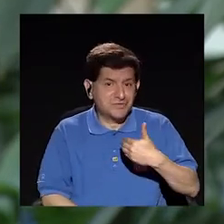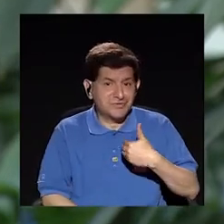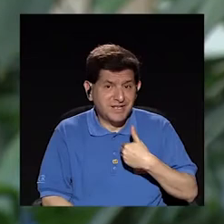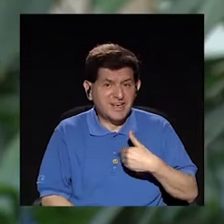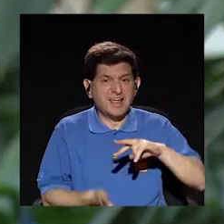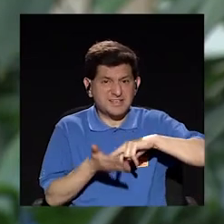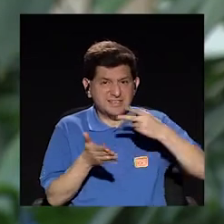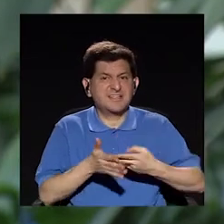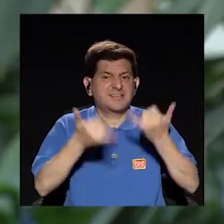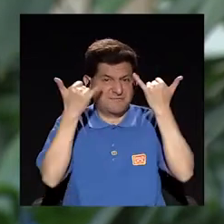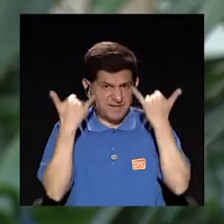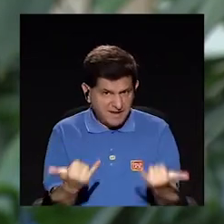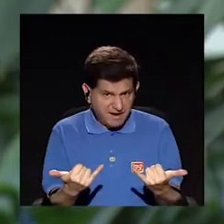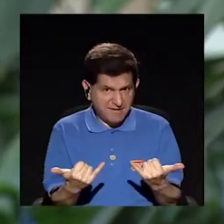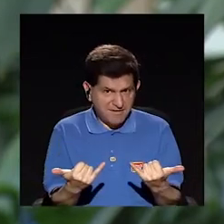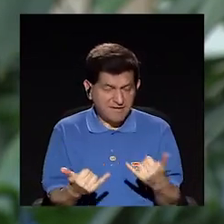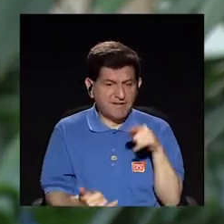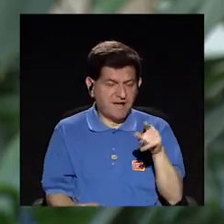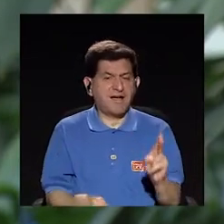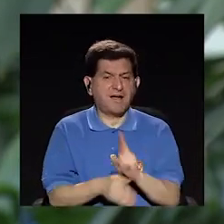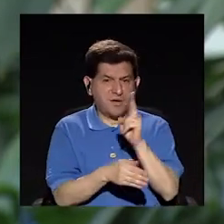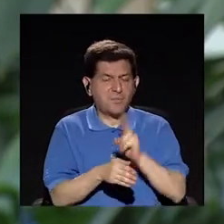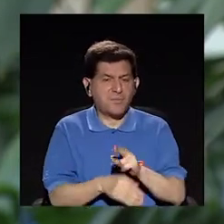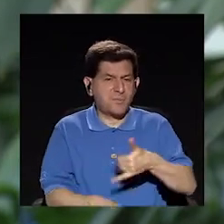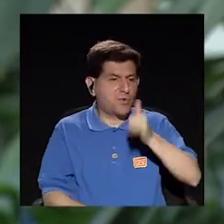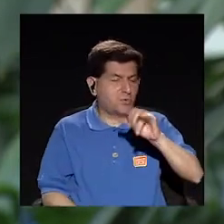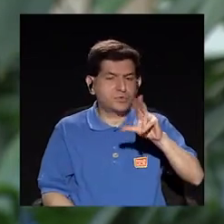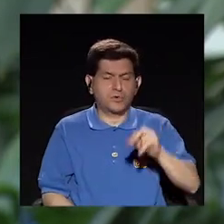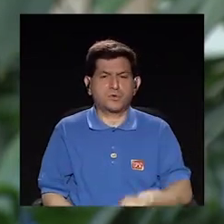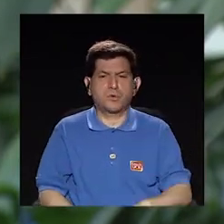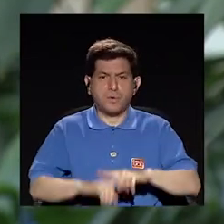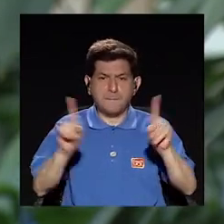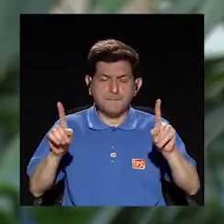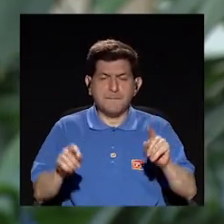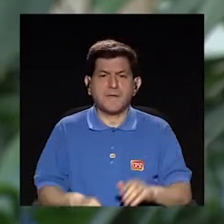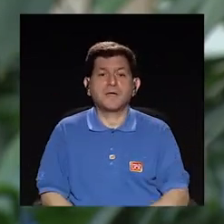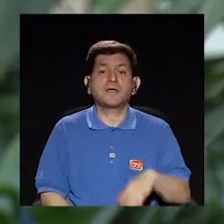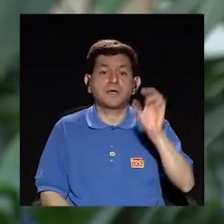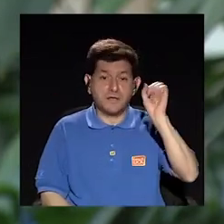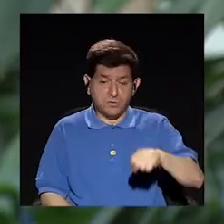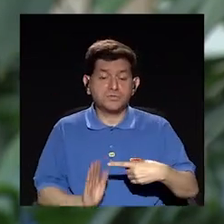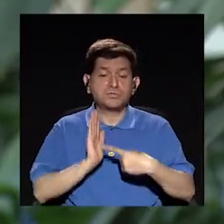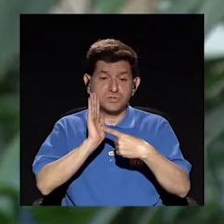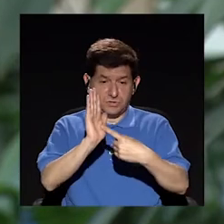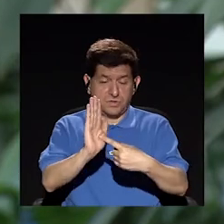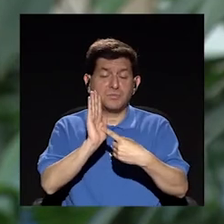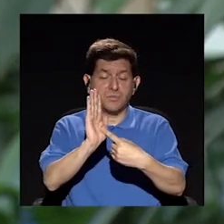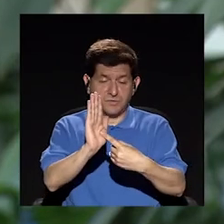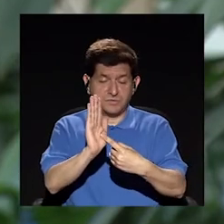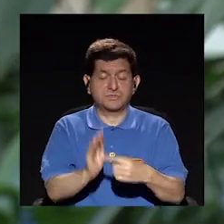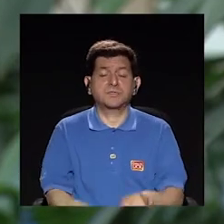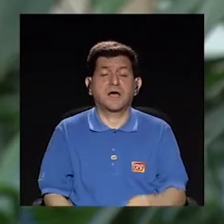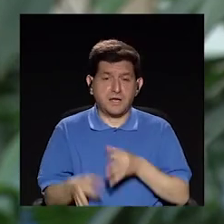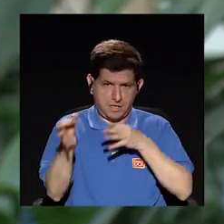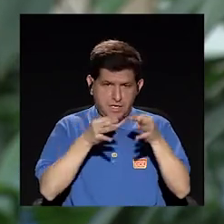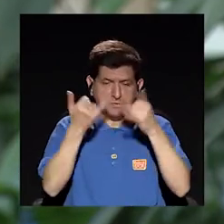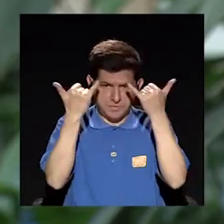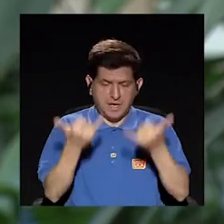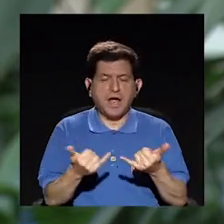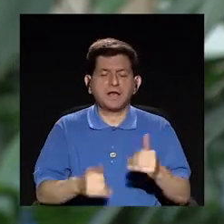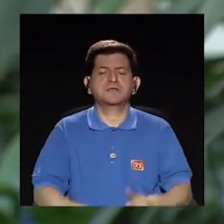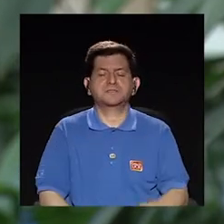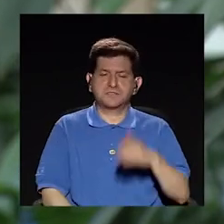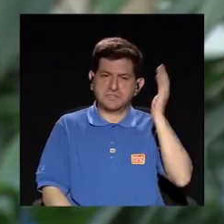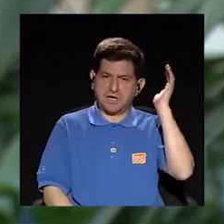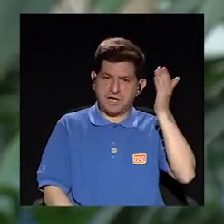tienen, es que efectivamente va a ser por consumo de alcohol, pero sí son indicadores también, y nosotros así se los referimos a ellos cuando trabajamos